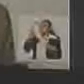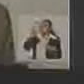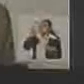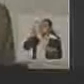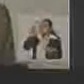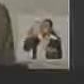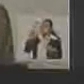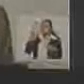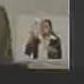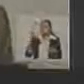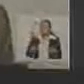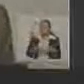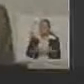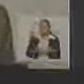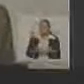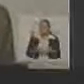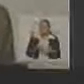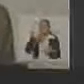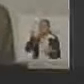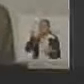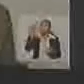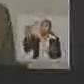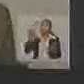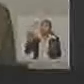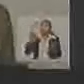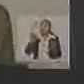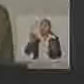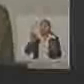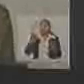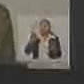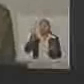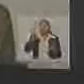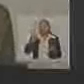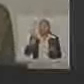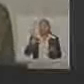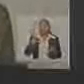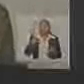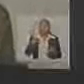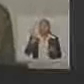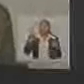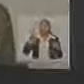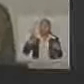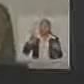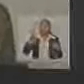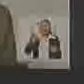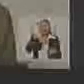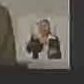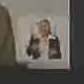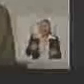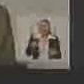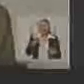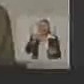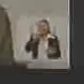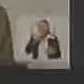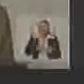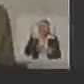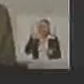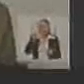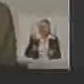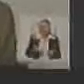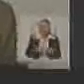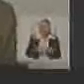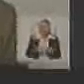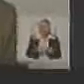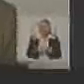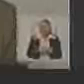escuelas se induzca al menor a tener ese nivel de consideración para las personas